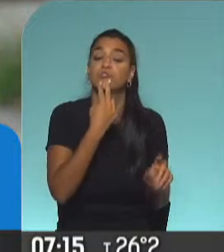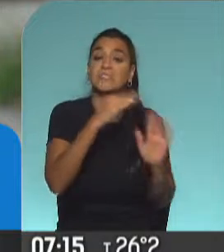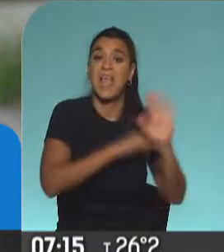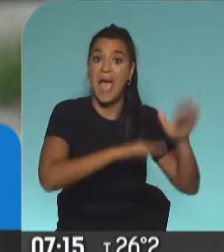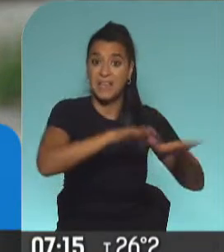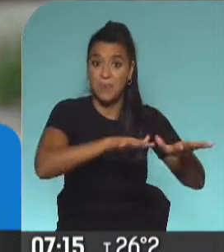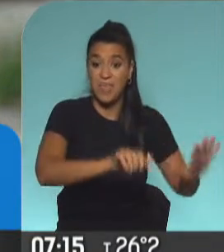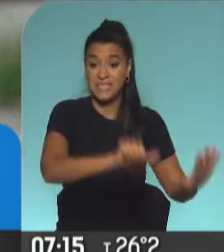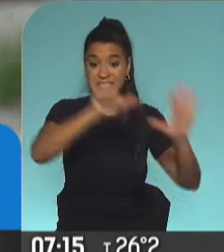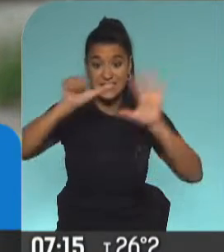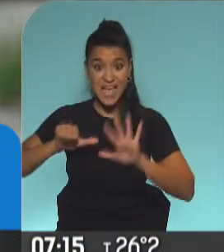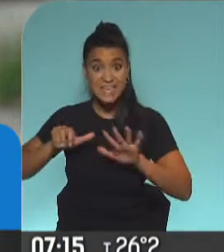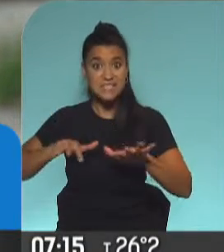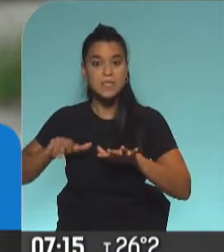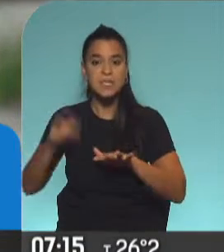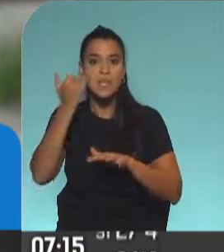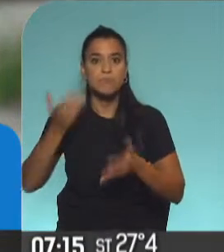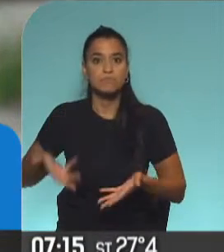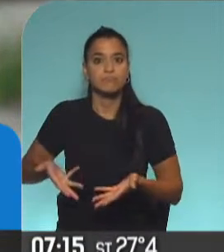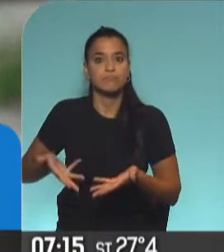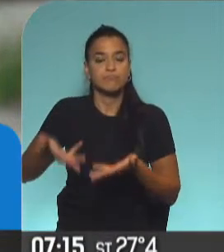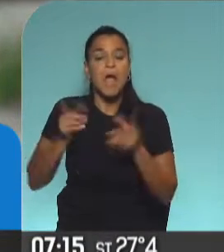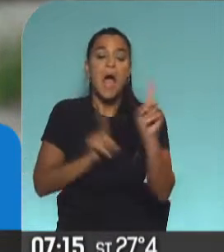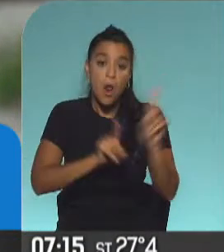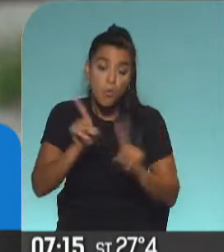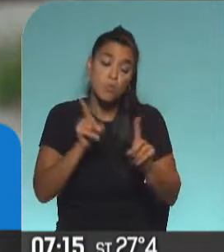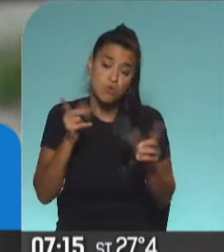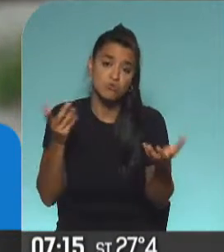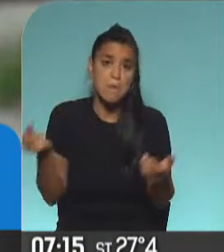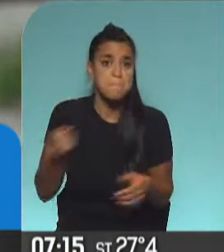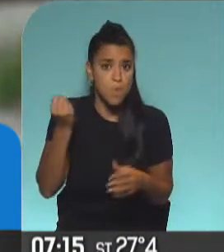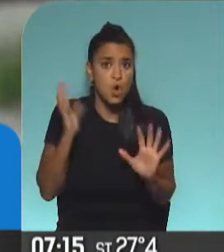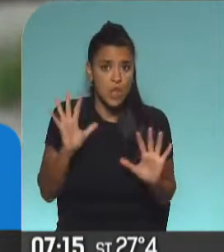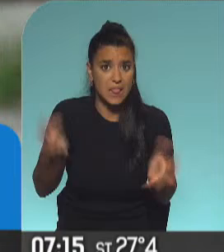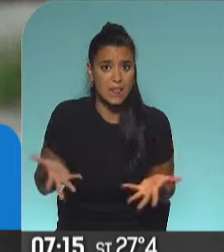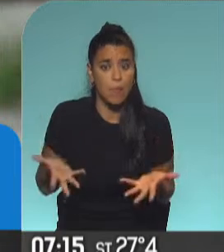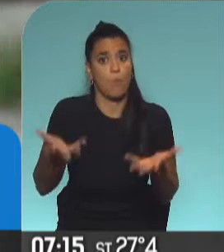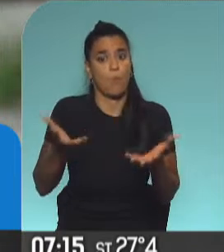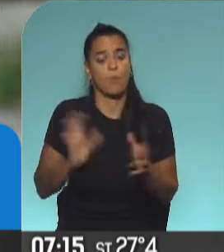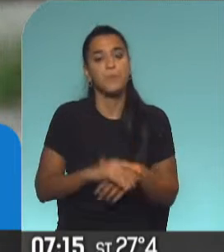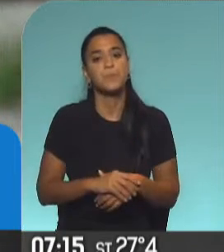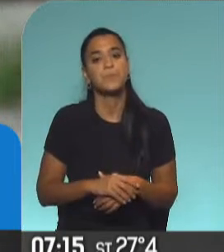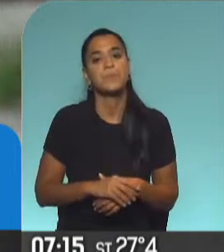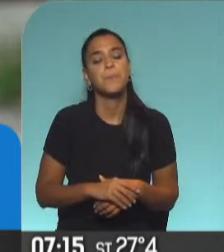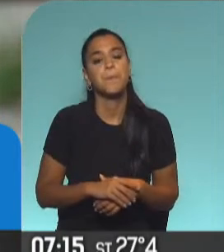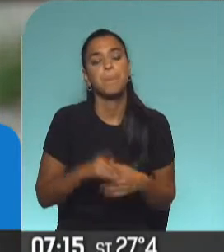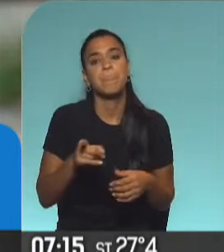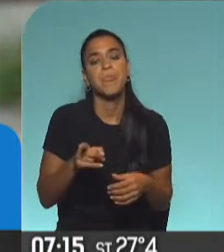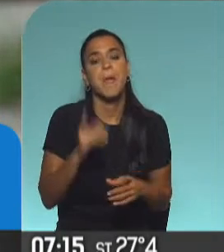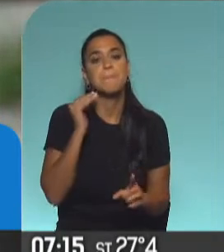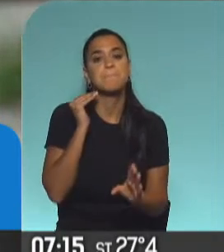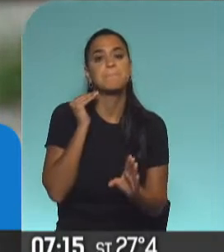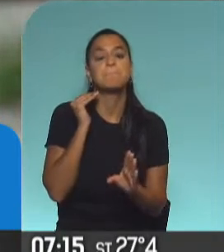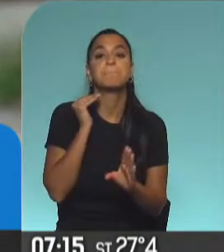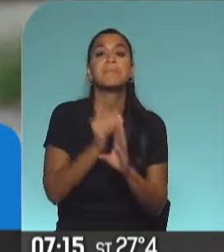relevados ya están experimentando crecimiento. Algunos un crecimiento importante y al mismo tiempo hay un poco más de la mitad